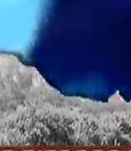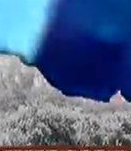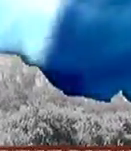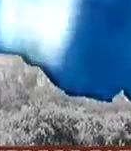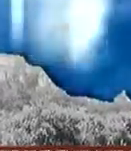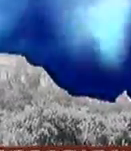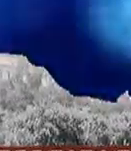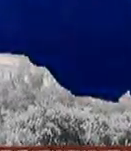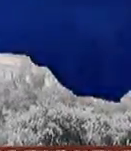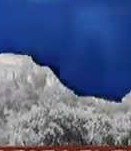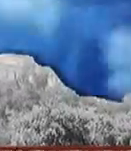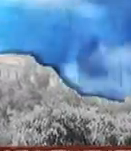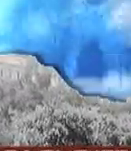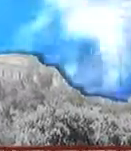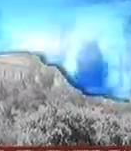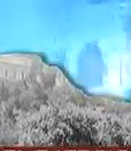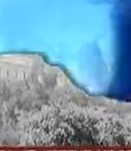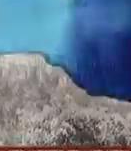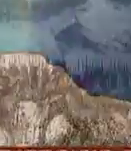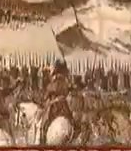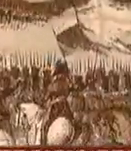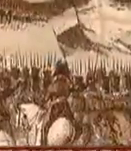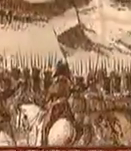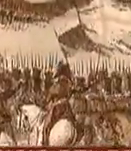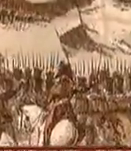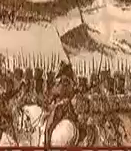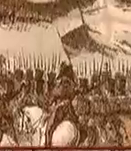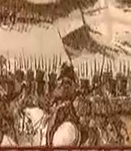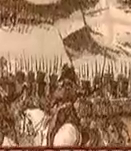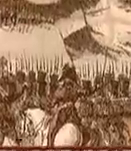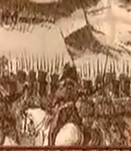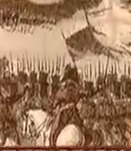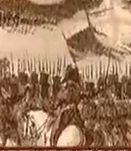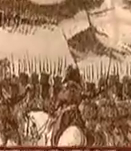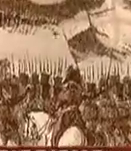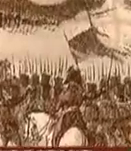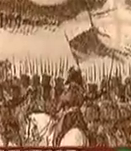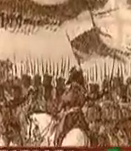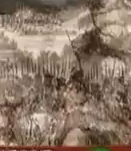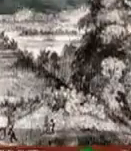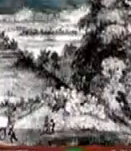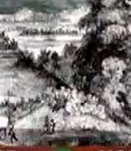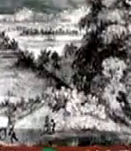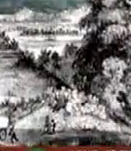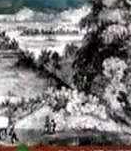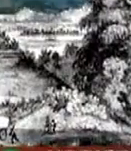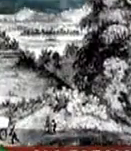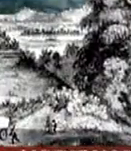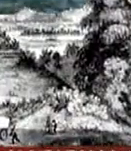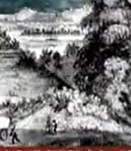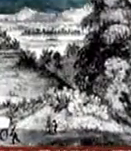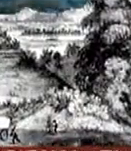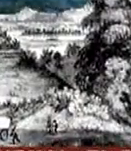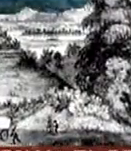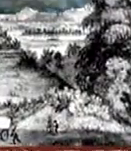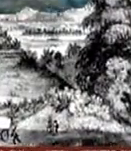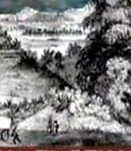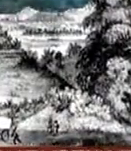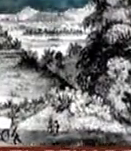en la base del cerro un castillo. Durante la Guerra de Independencia, el edificio estuvo abandonado